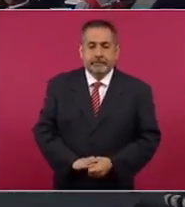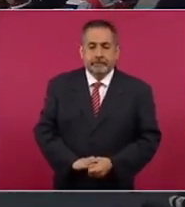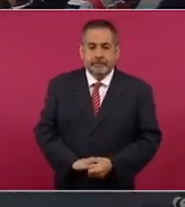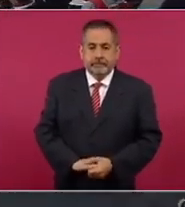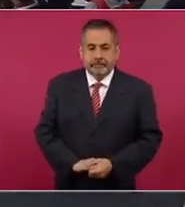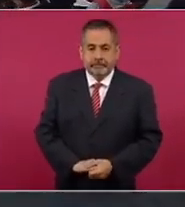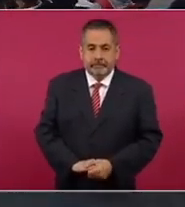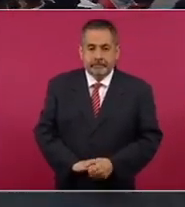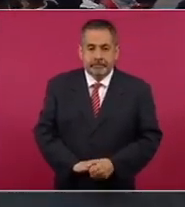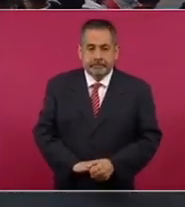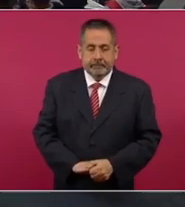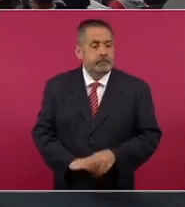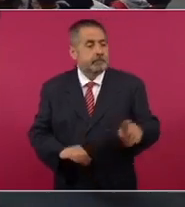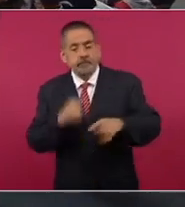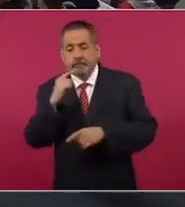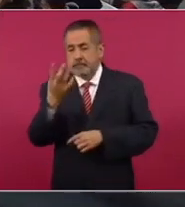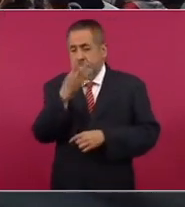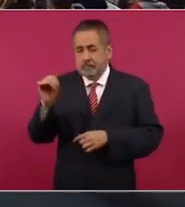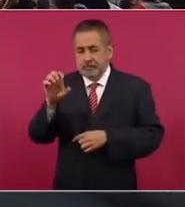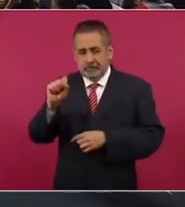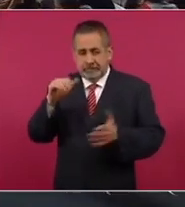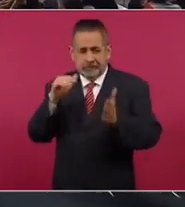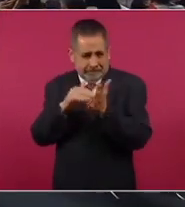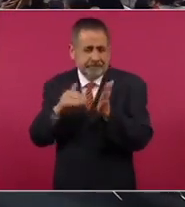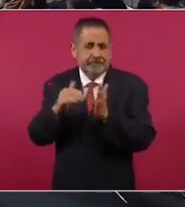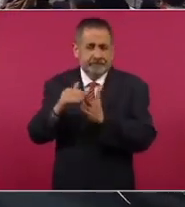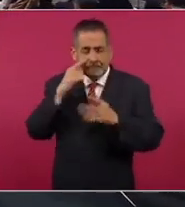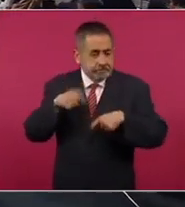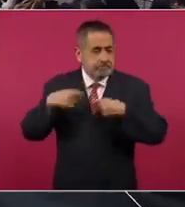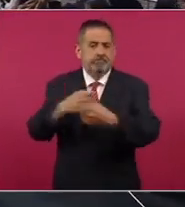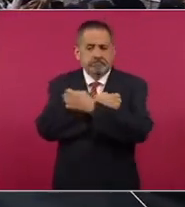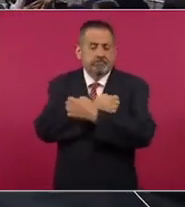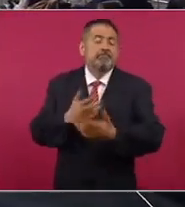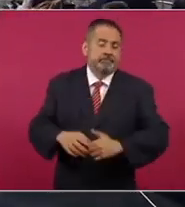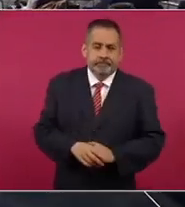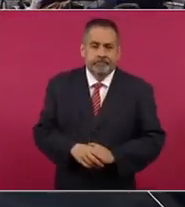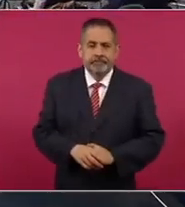¿Cuánto? 960,000 millones para la educación.